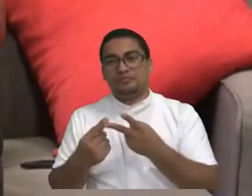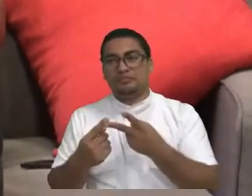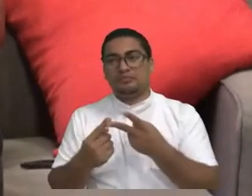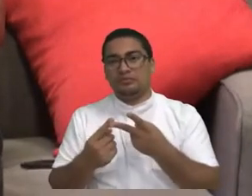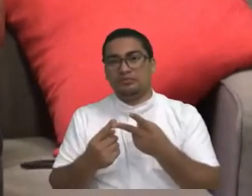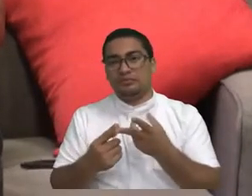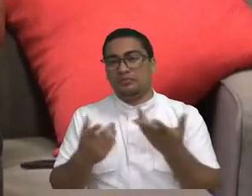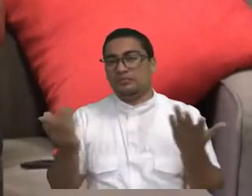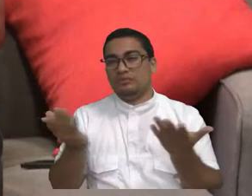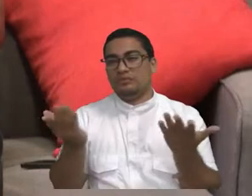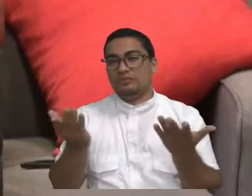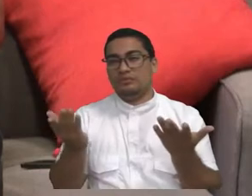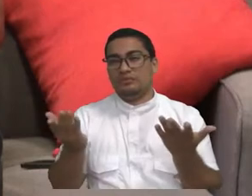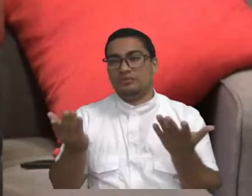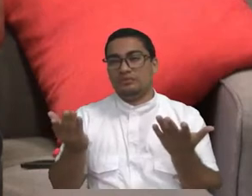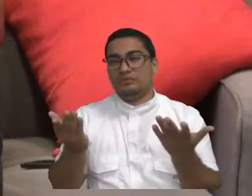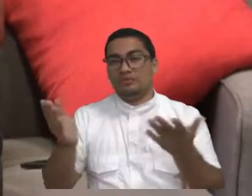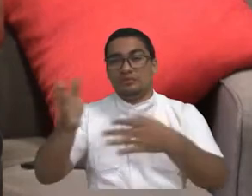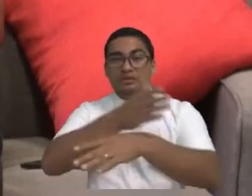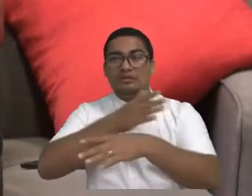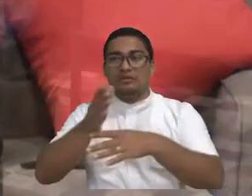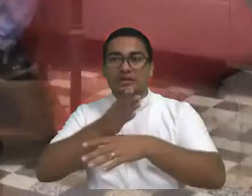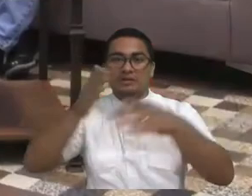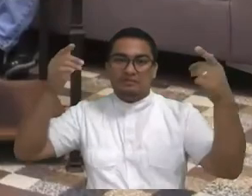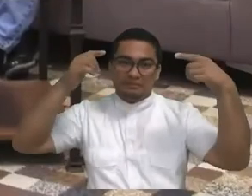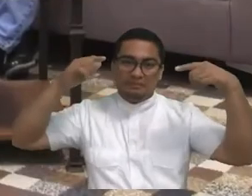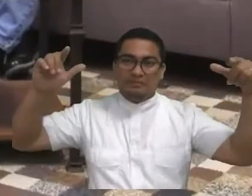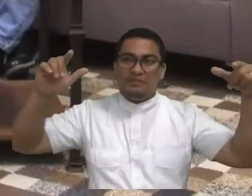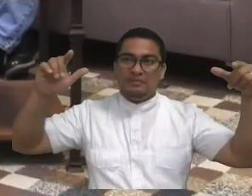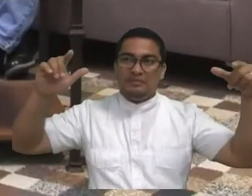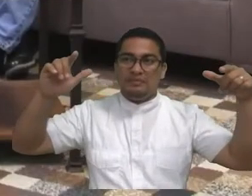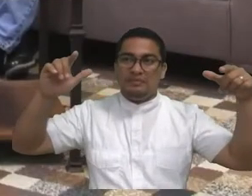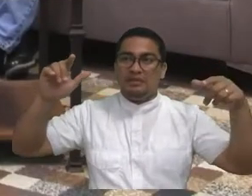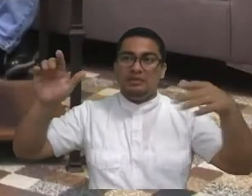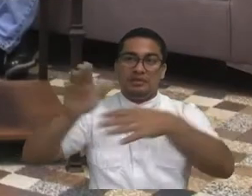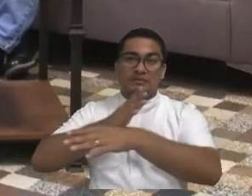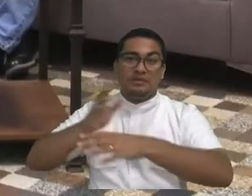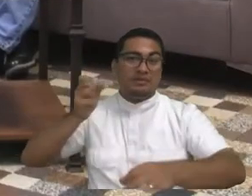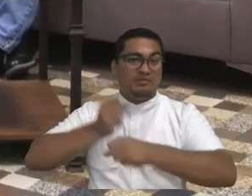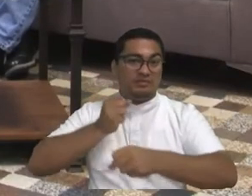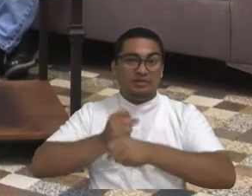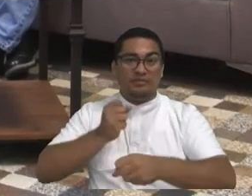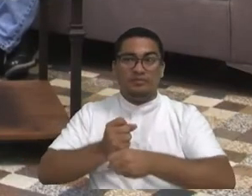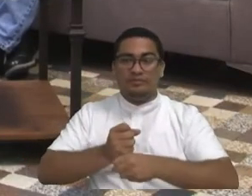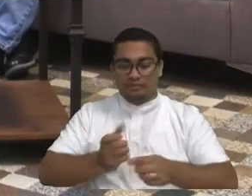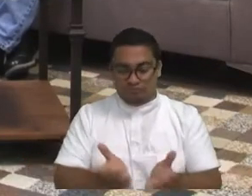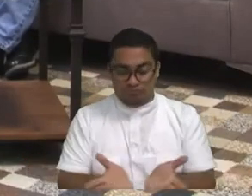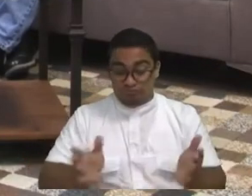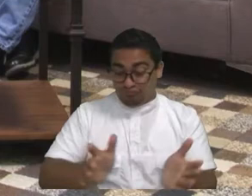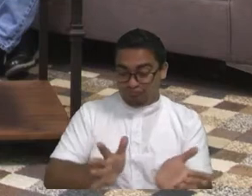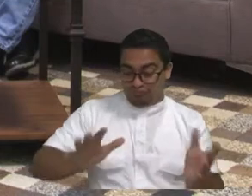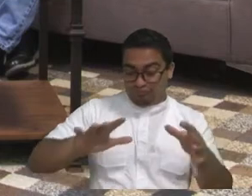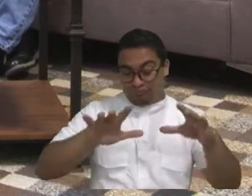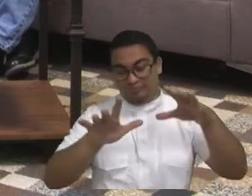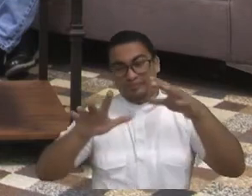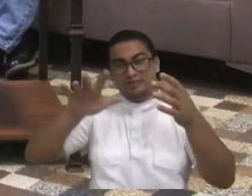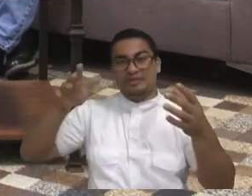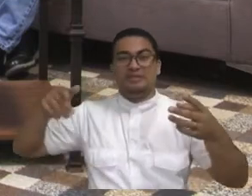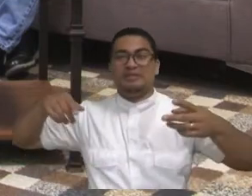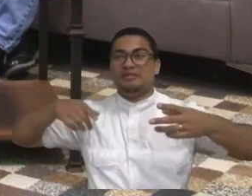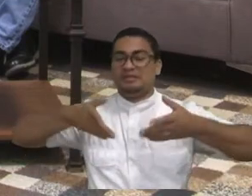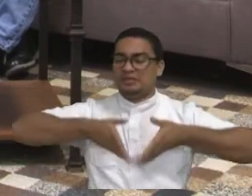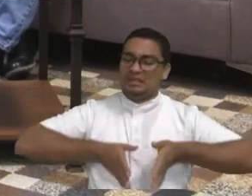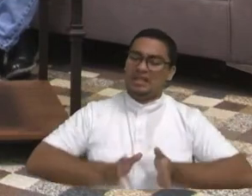nos vamos a cualquier municipio de más allá los pueblos blancos y ahí precisamente artesanos todos desde que nacen